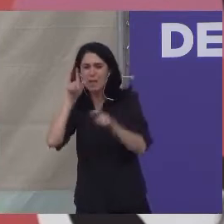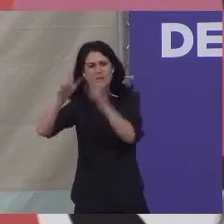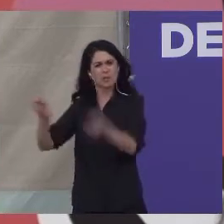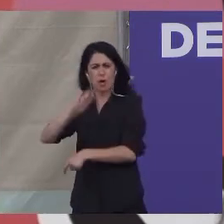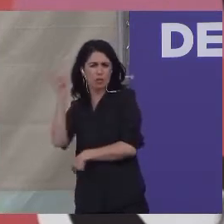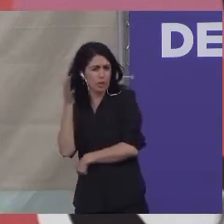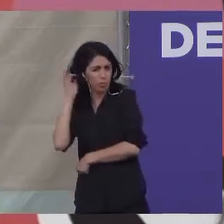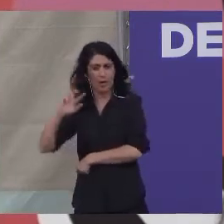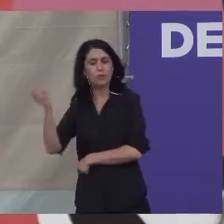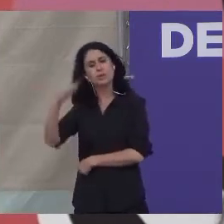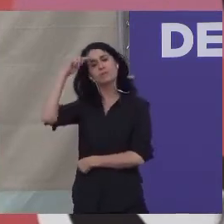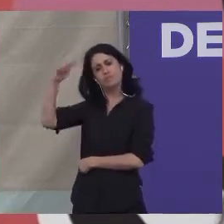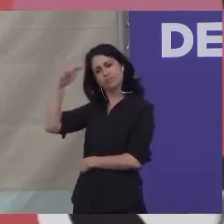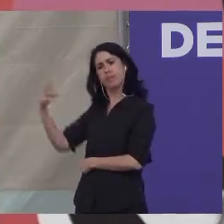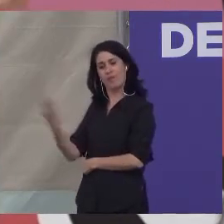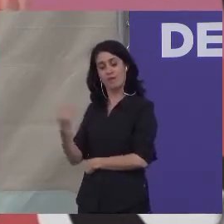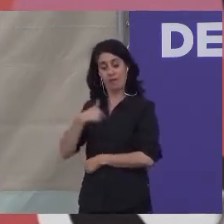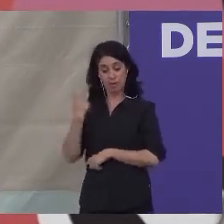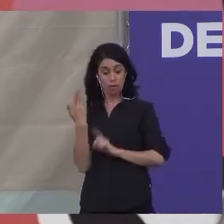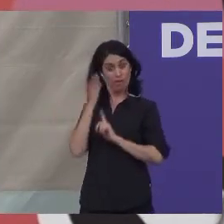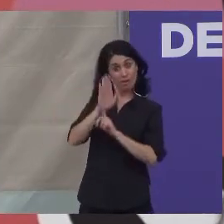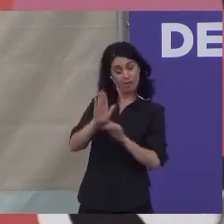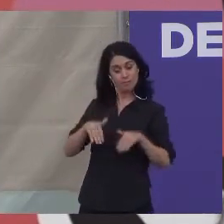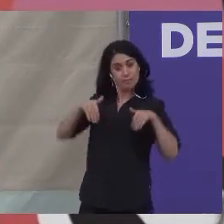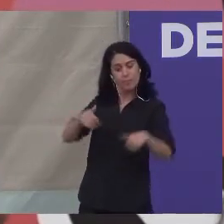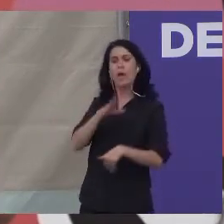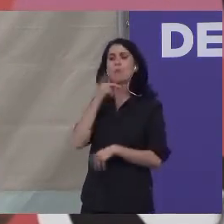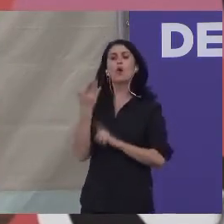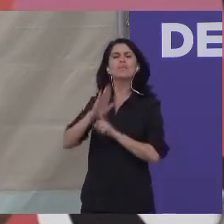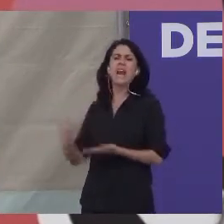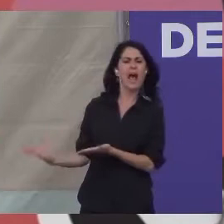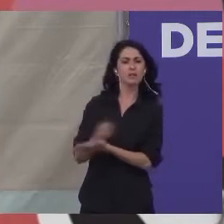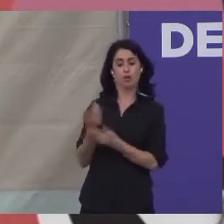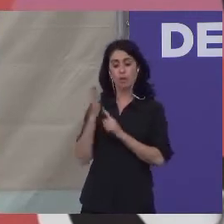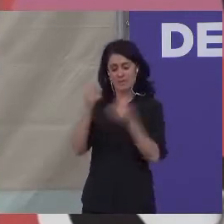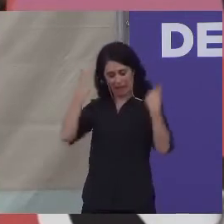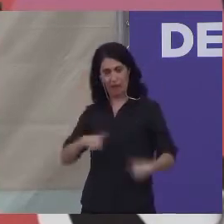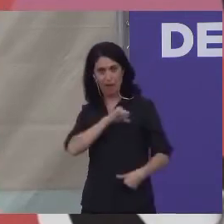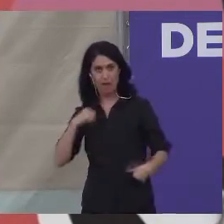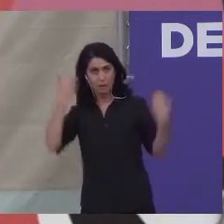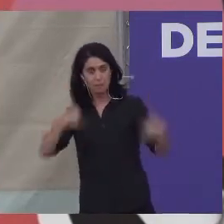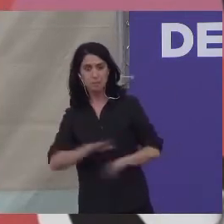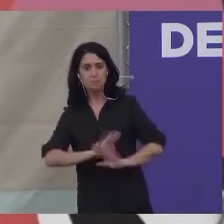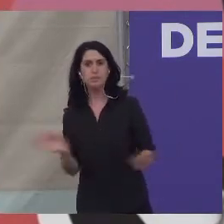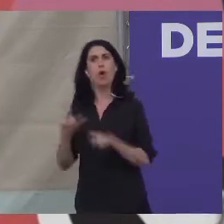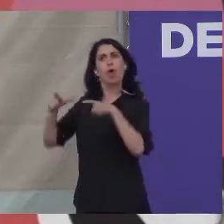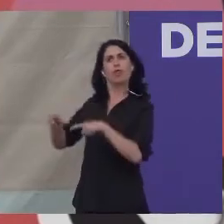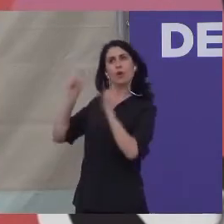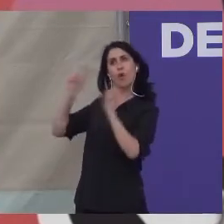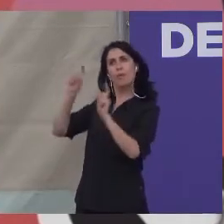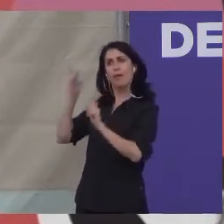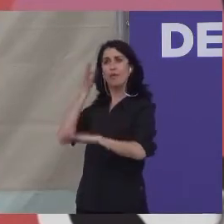mujeres. Yo me presento para poder representaros a todos, no representarme a mí, ni para representar solamente al círculo de educación,